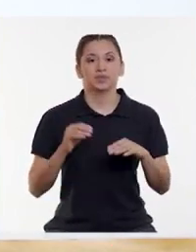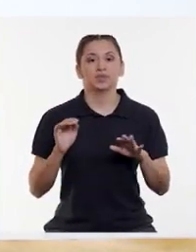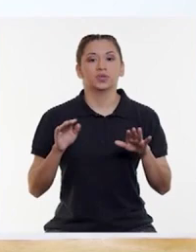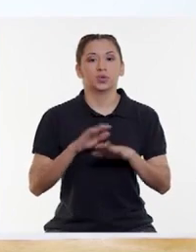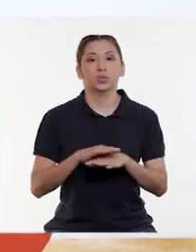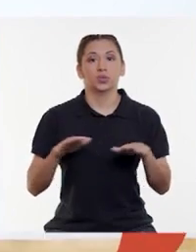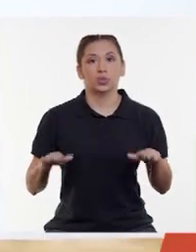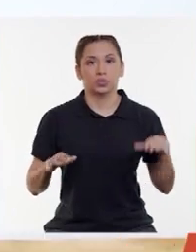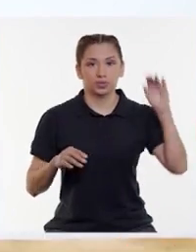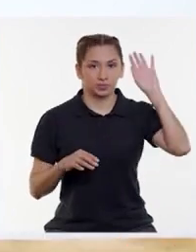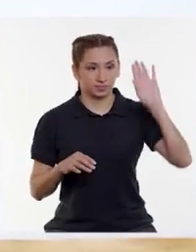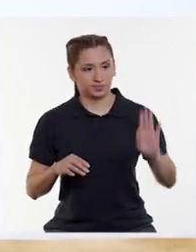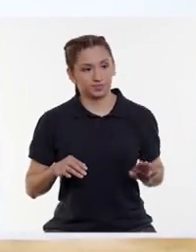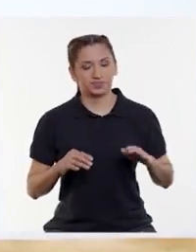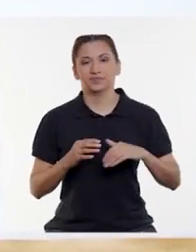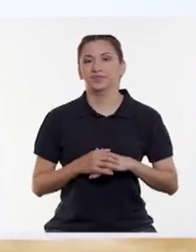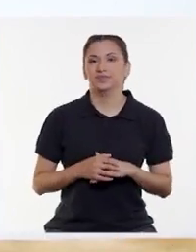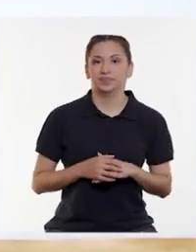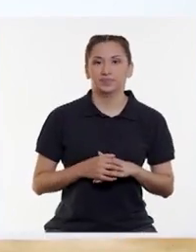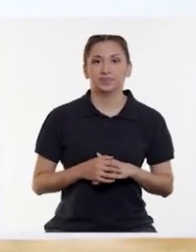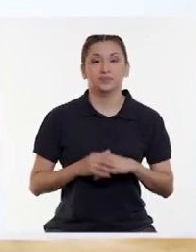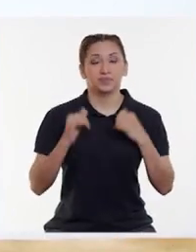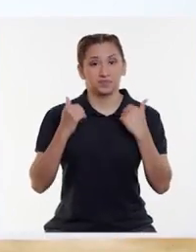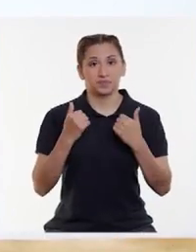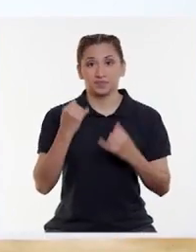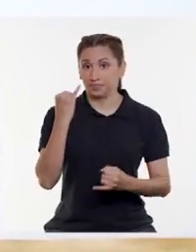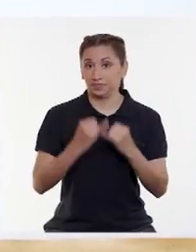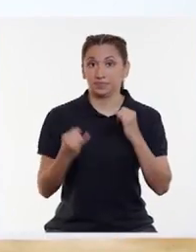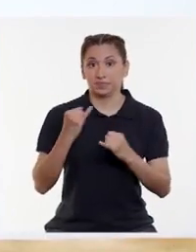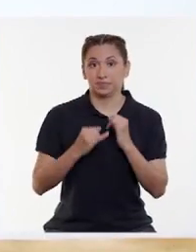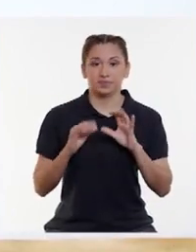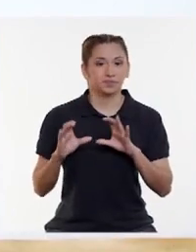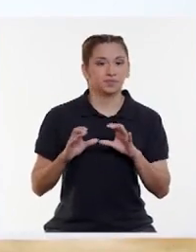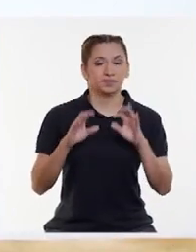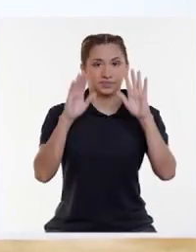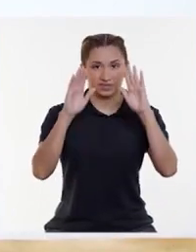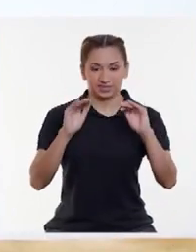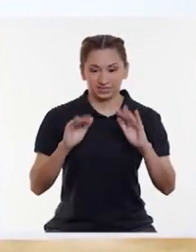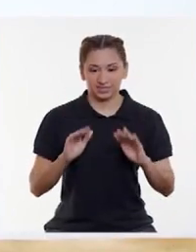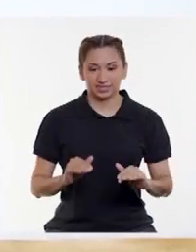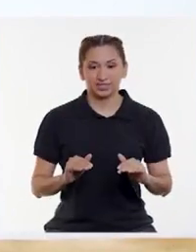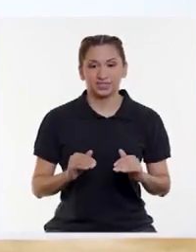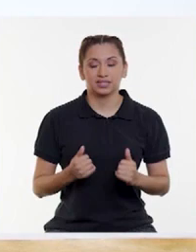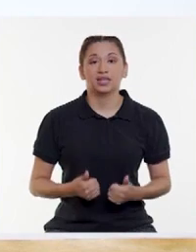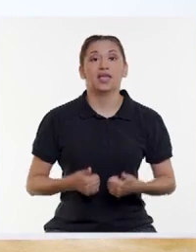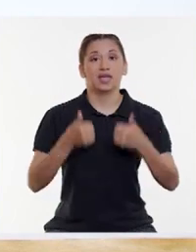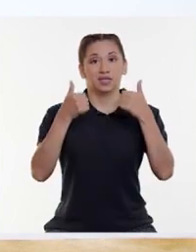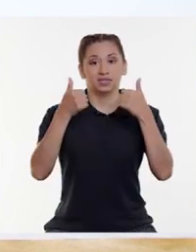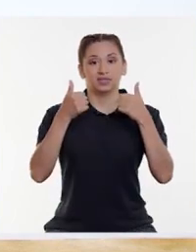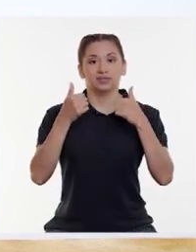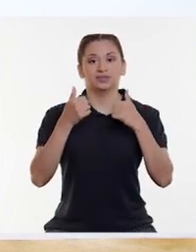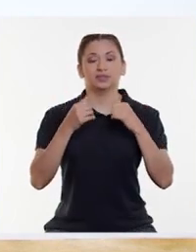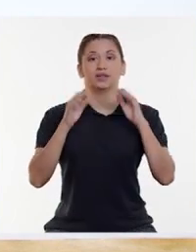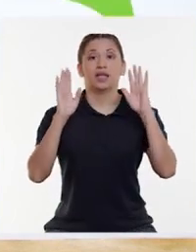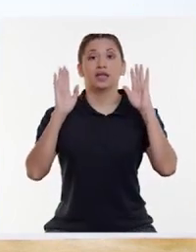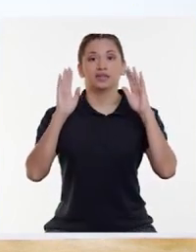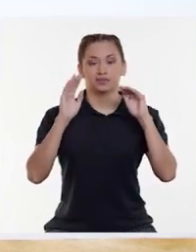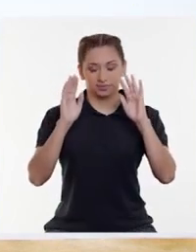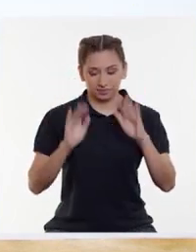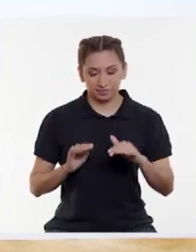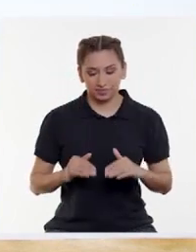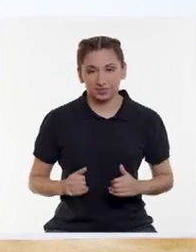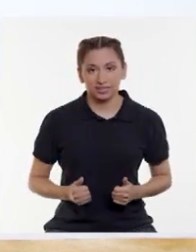Eso es. La última. Bien. Finalmente vamos a hacer sentadillas con impulso arriba.